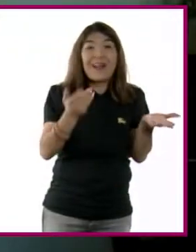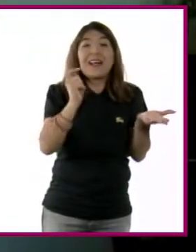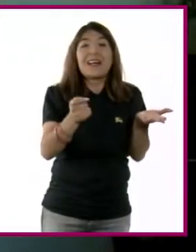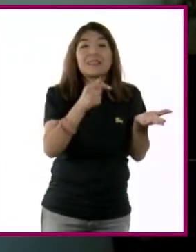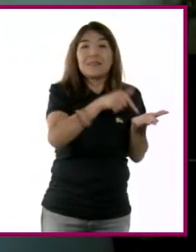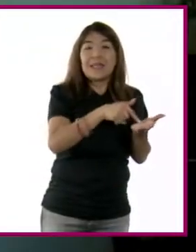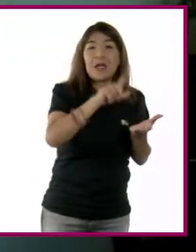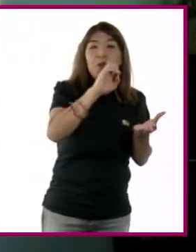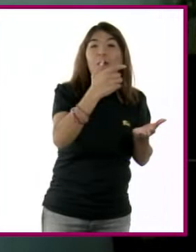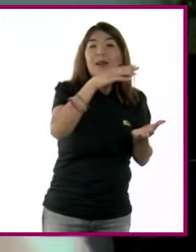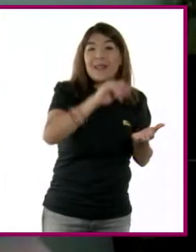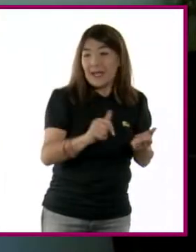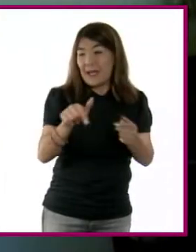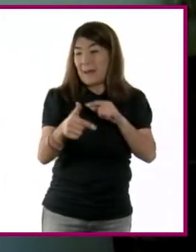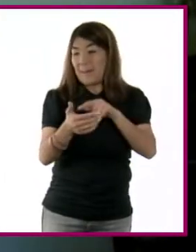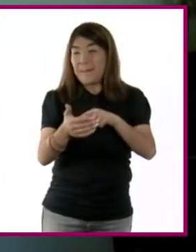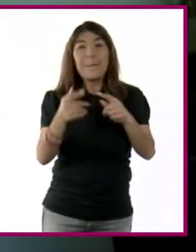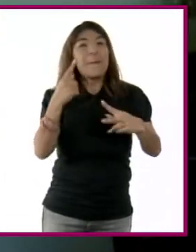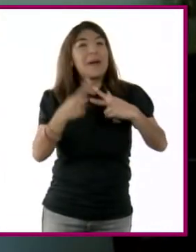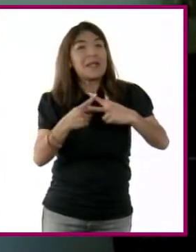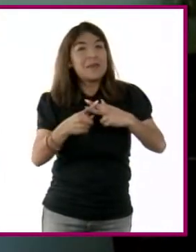o al pensamiento, o más bien